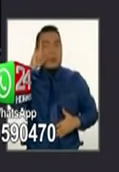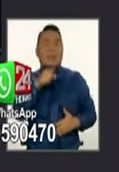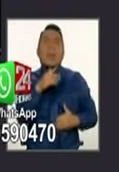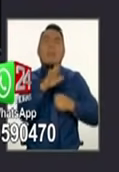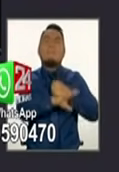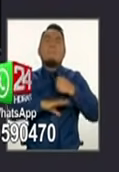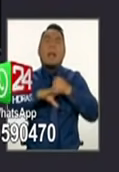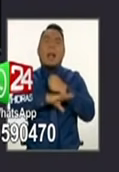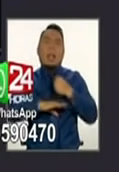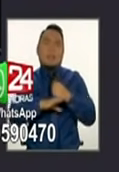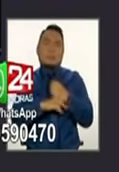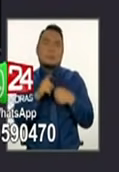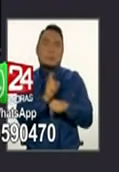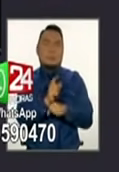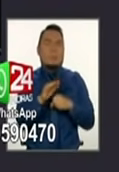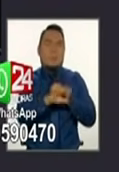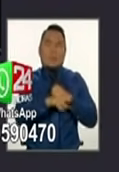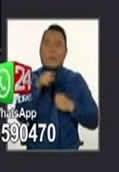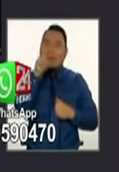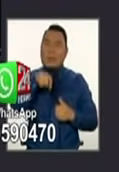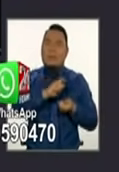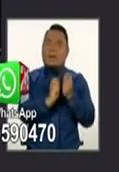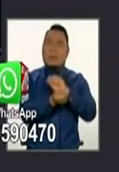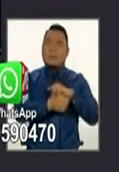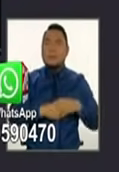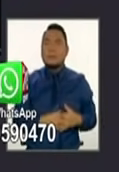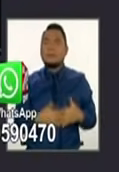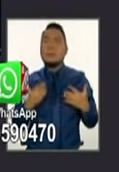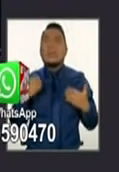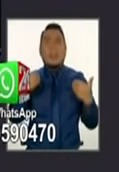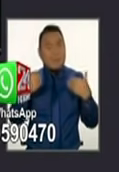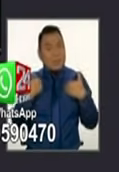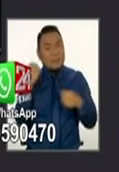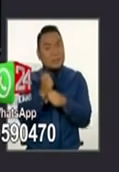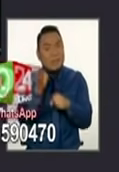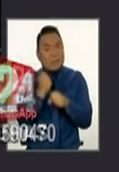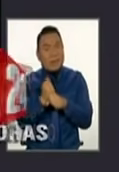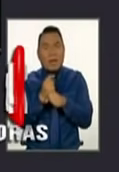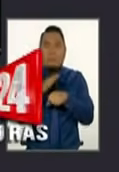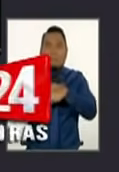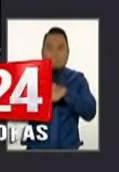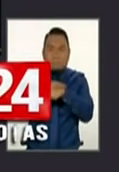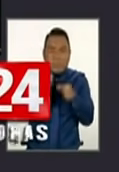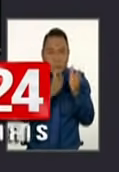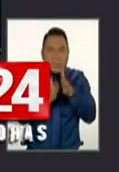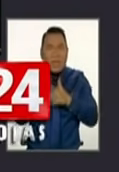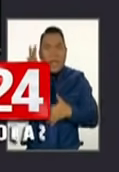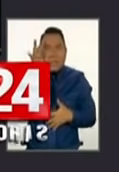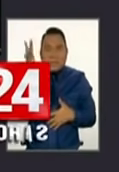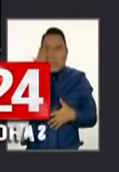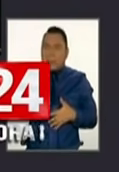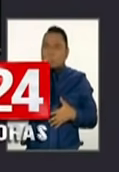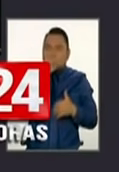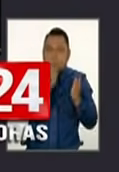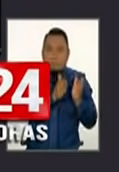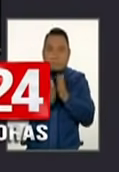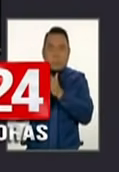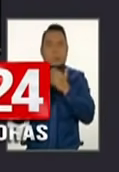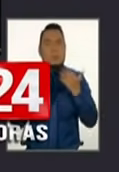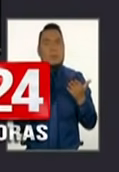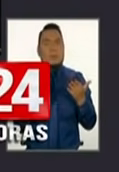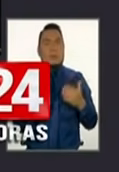nivel académico. Eso tiene que cambiar. Se tiene que trabajar estrategias de inteligencia, diseñar